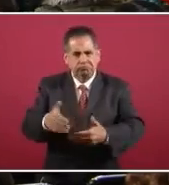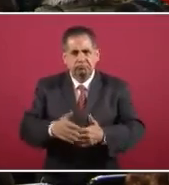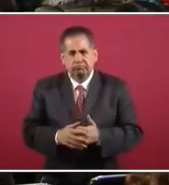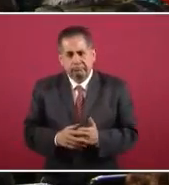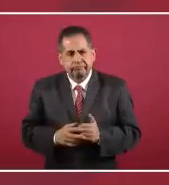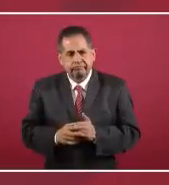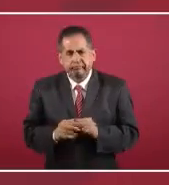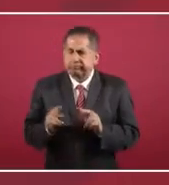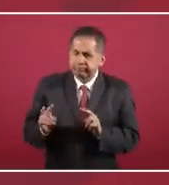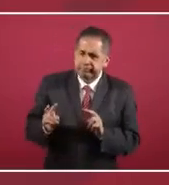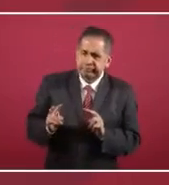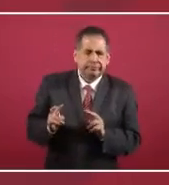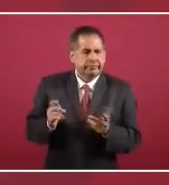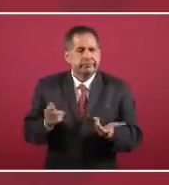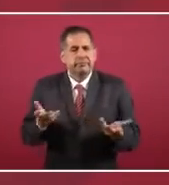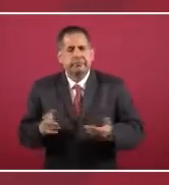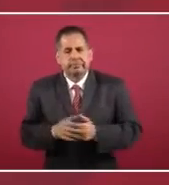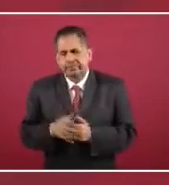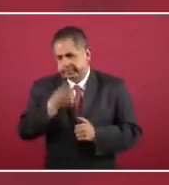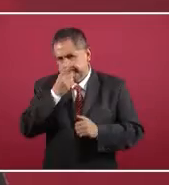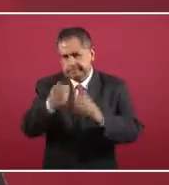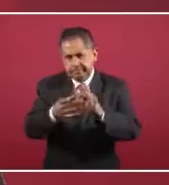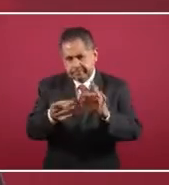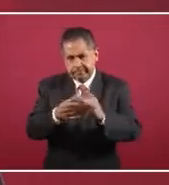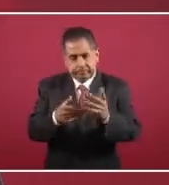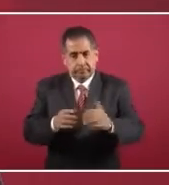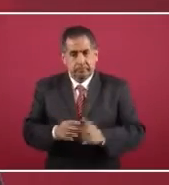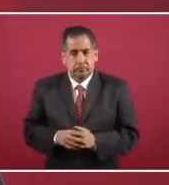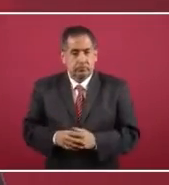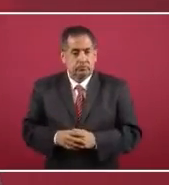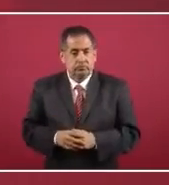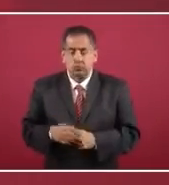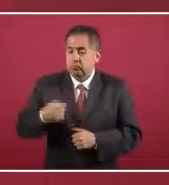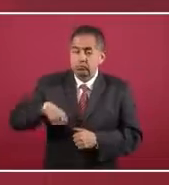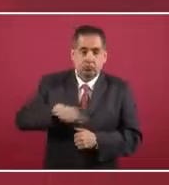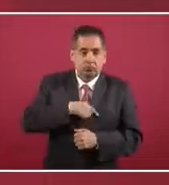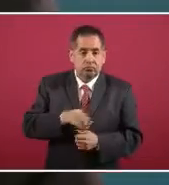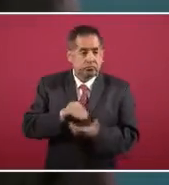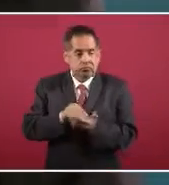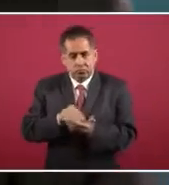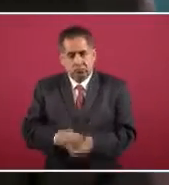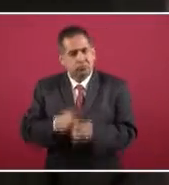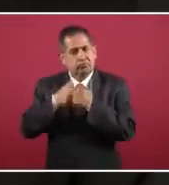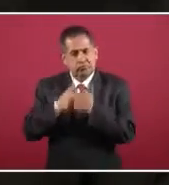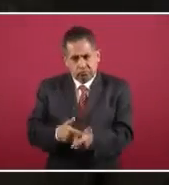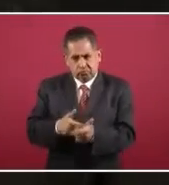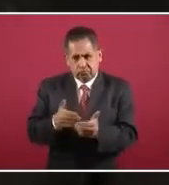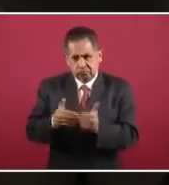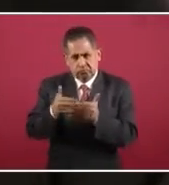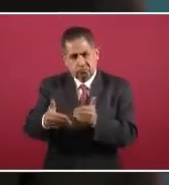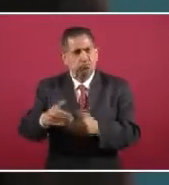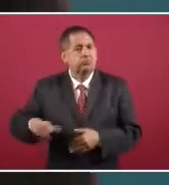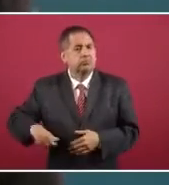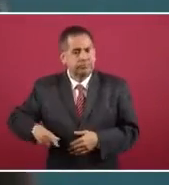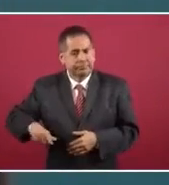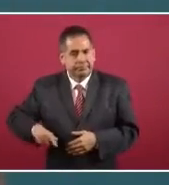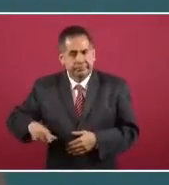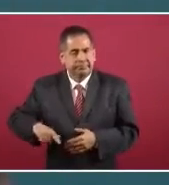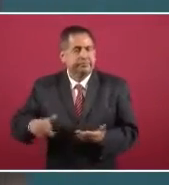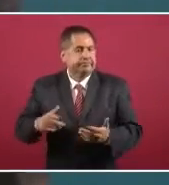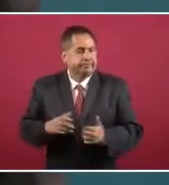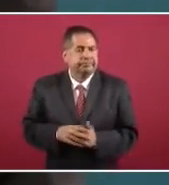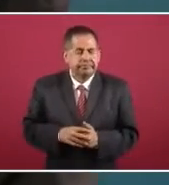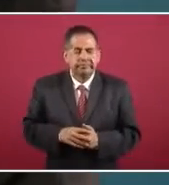por lo que están haciendo, comentarles que nosotros vamos a seguir en el gobierno